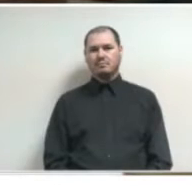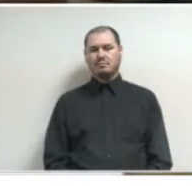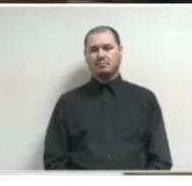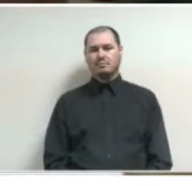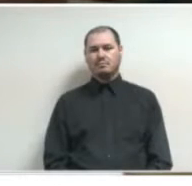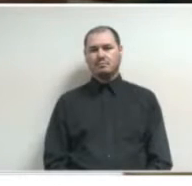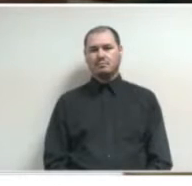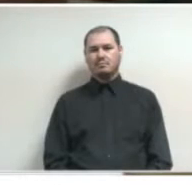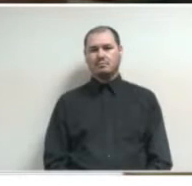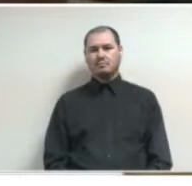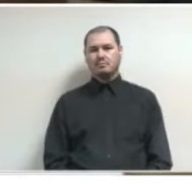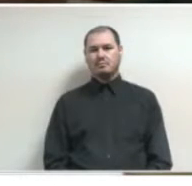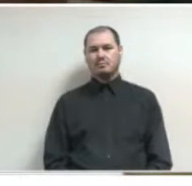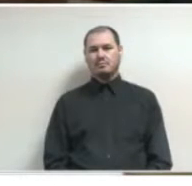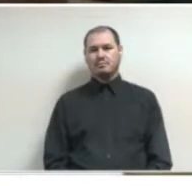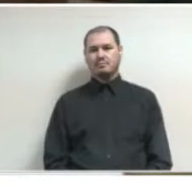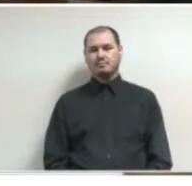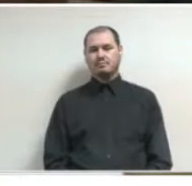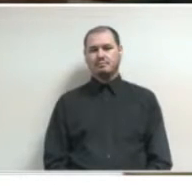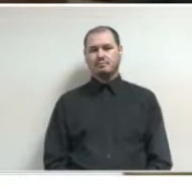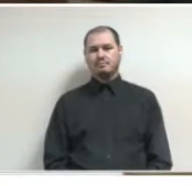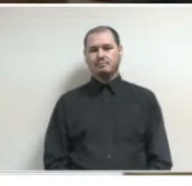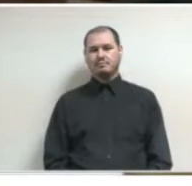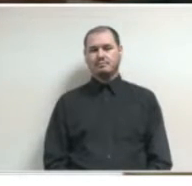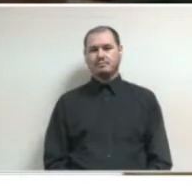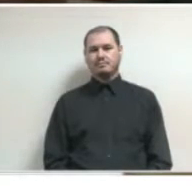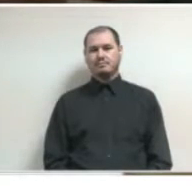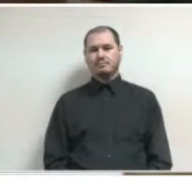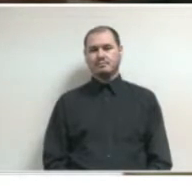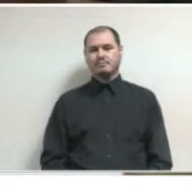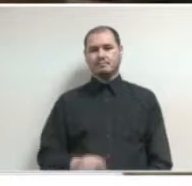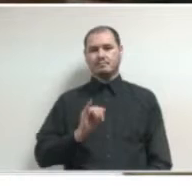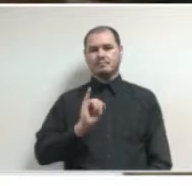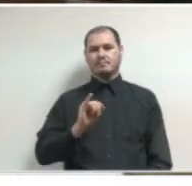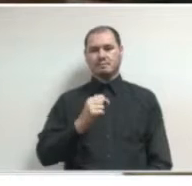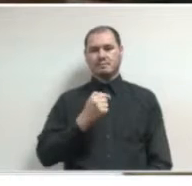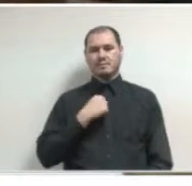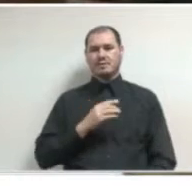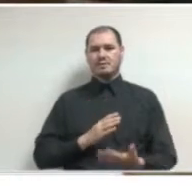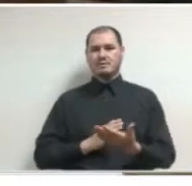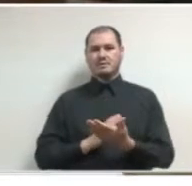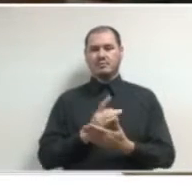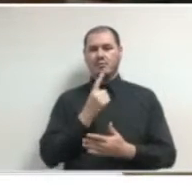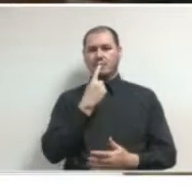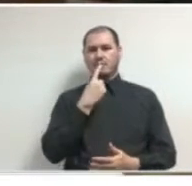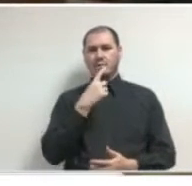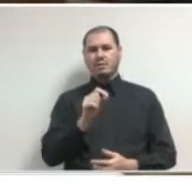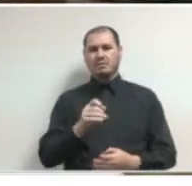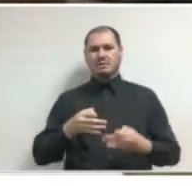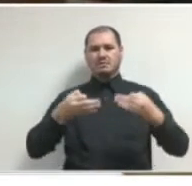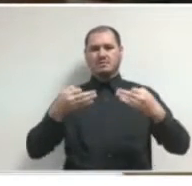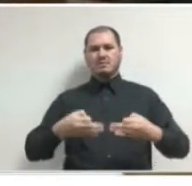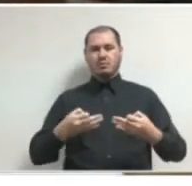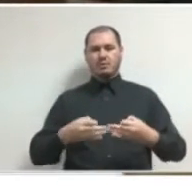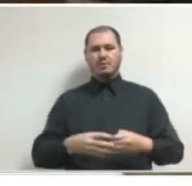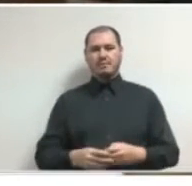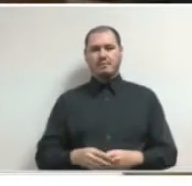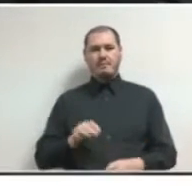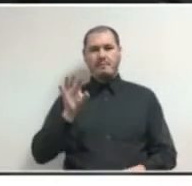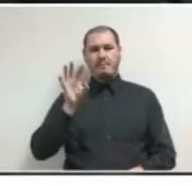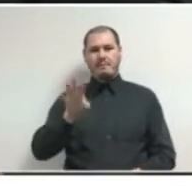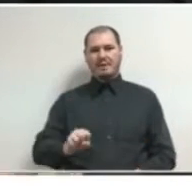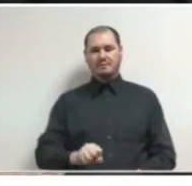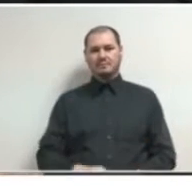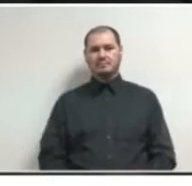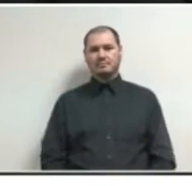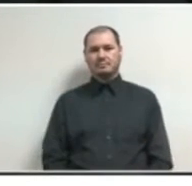Aporando Seminte, INA asegurar ya, al máximo la, ya